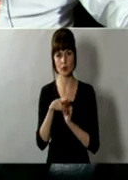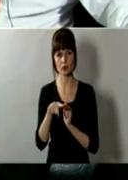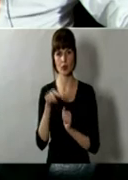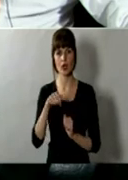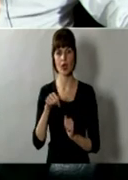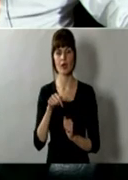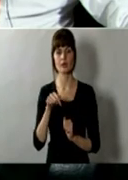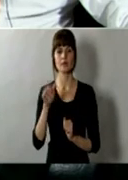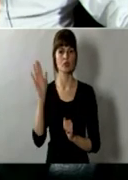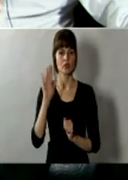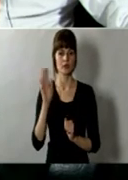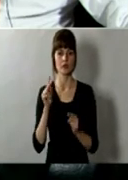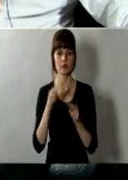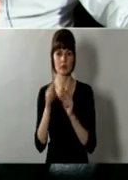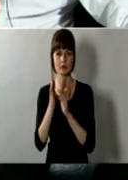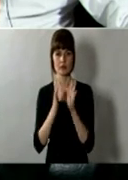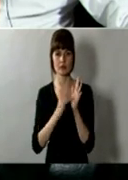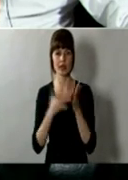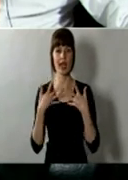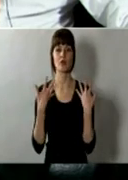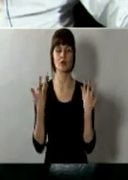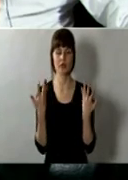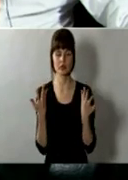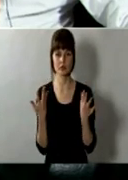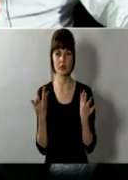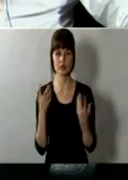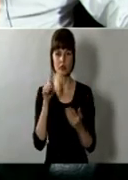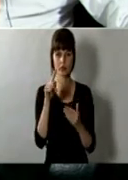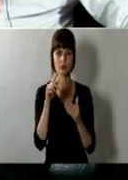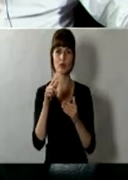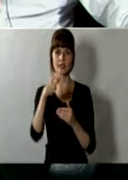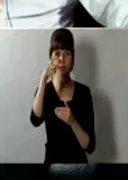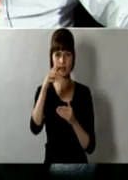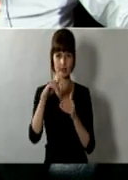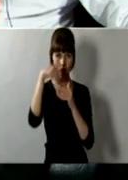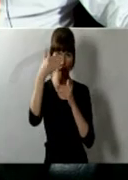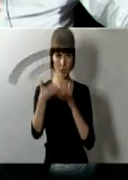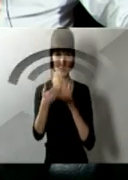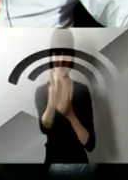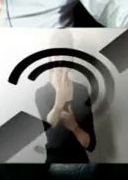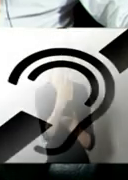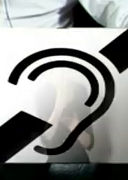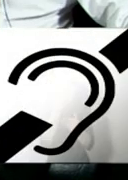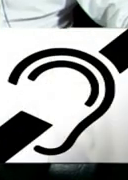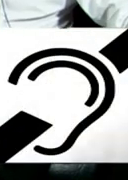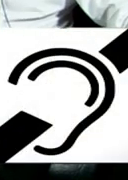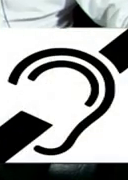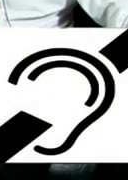despidiendo Y es una alegría Que vos estés del otro lado Y nosotros Estar aquí De este lado